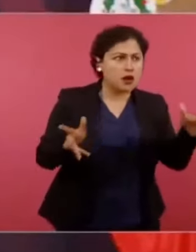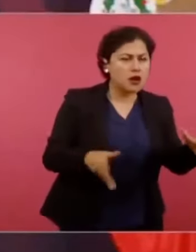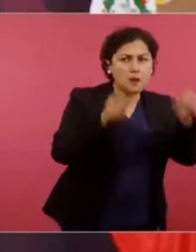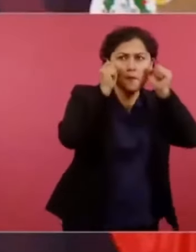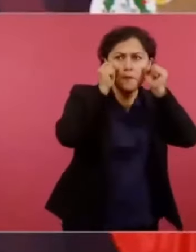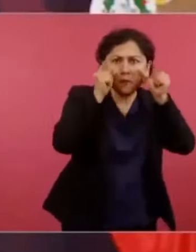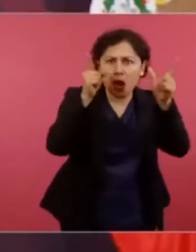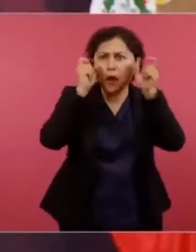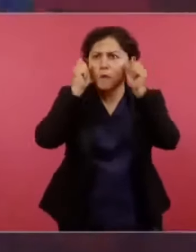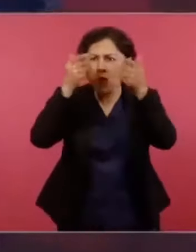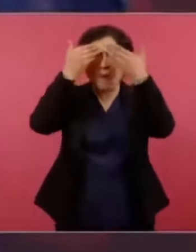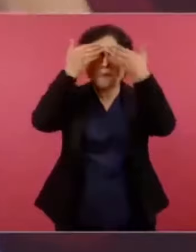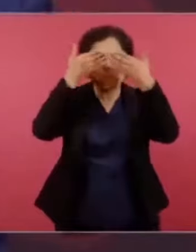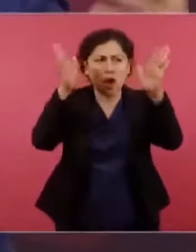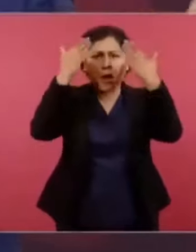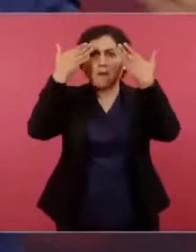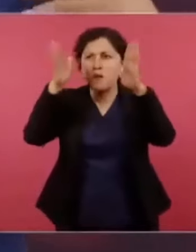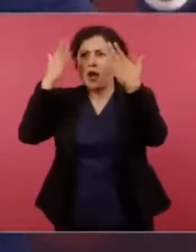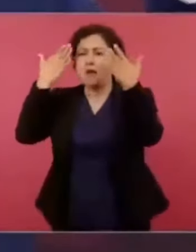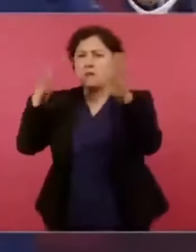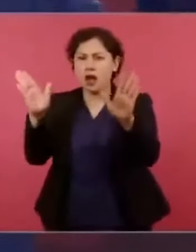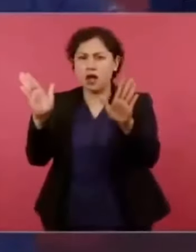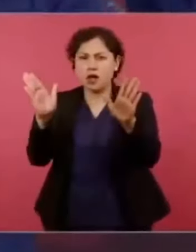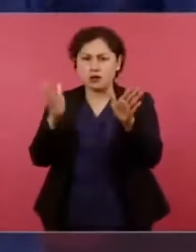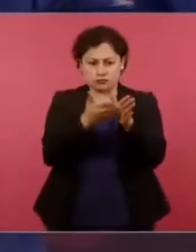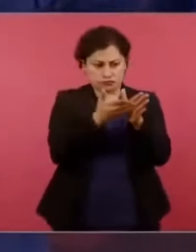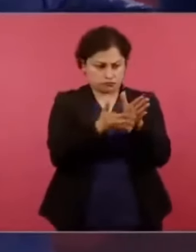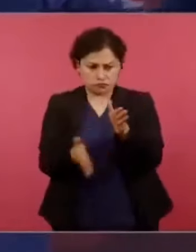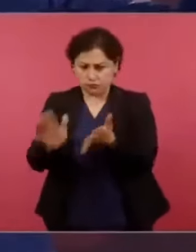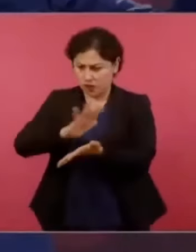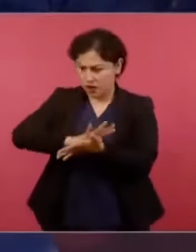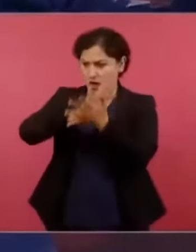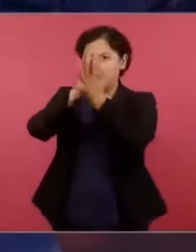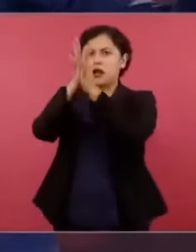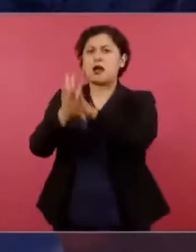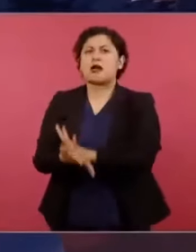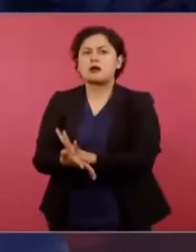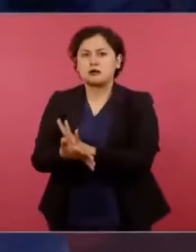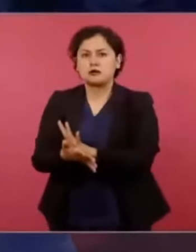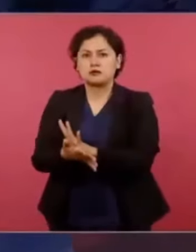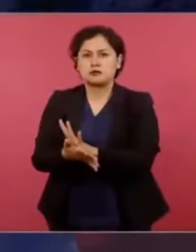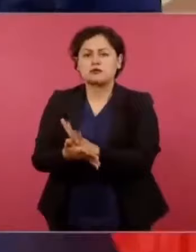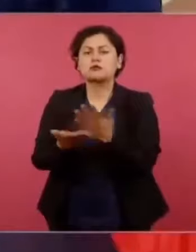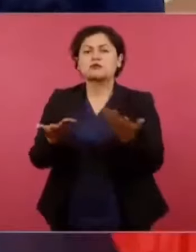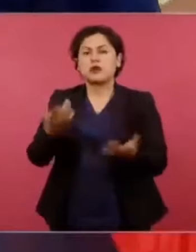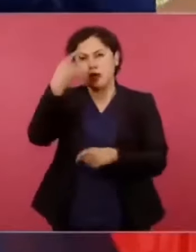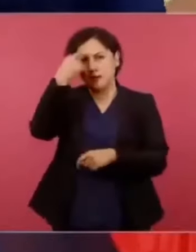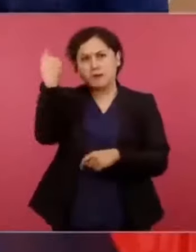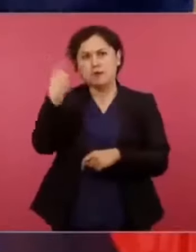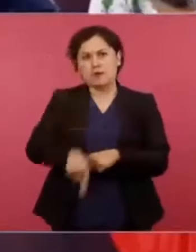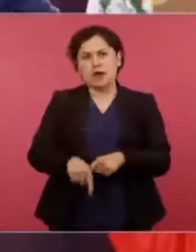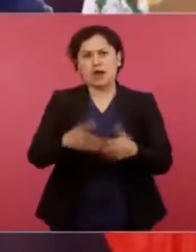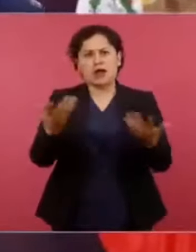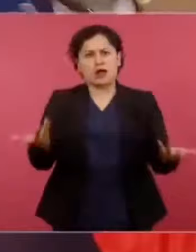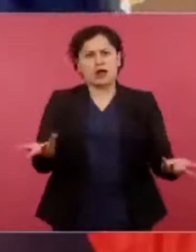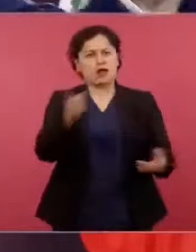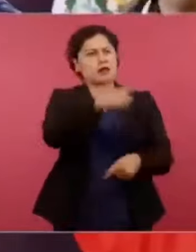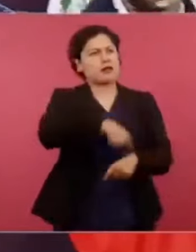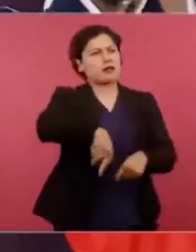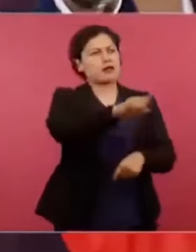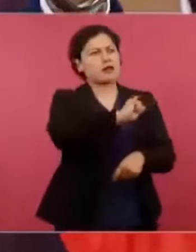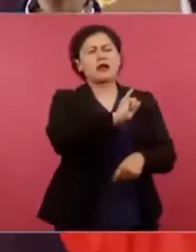conciencias Sí porque no nos llamen miserables o no nos mienten la madre